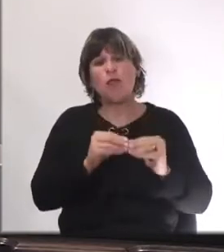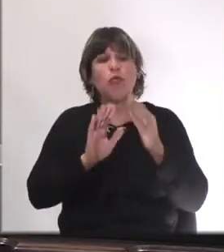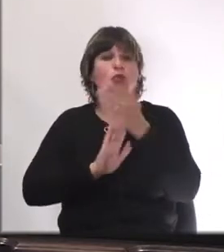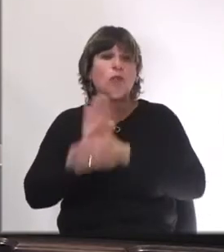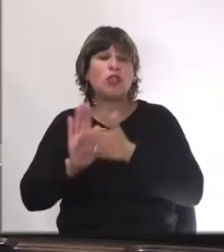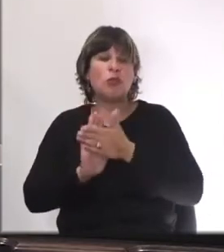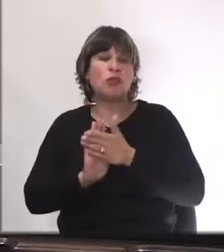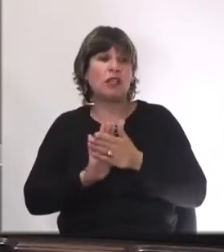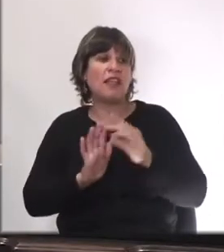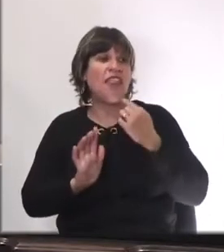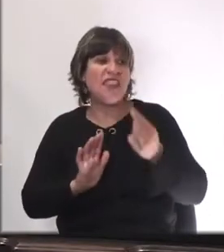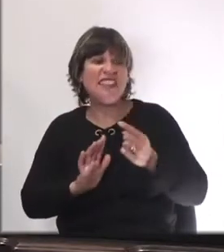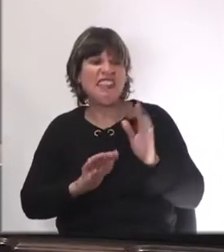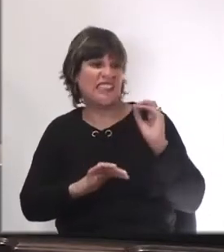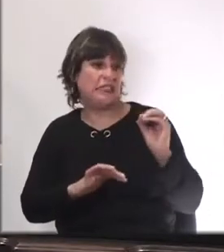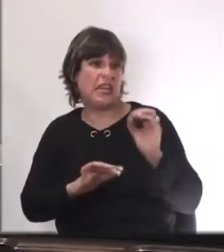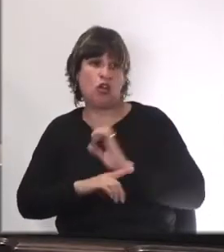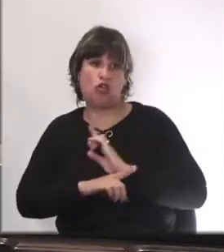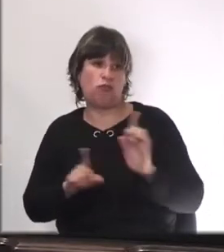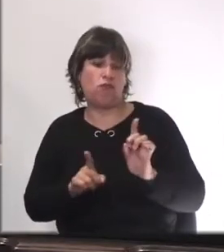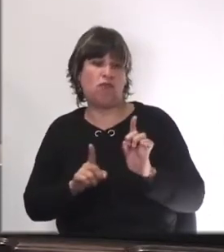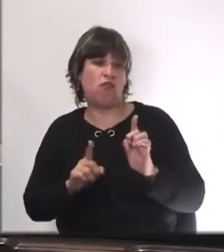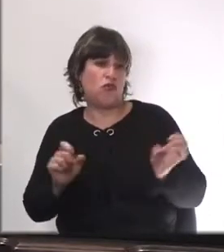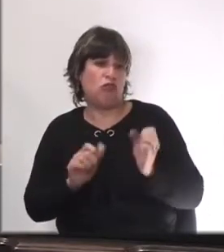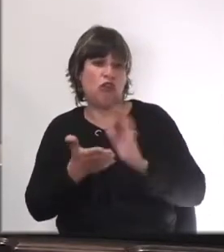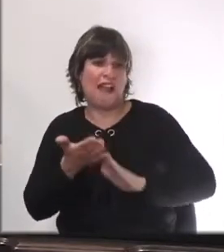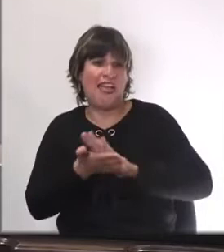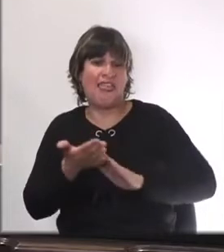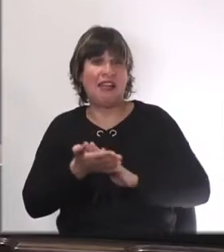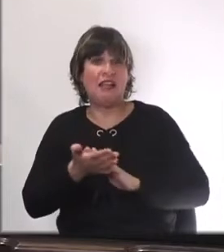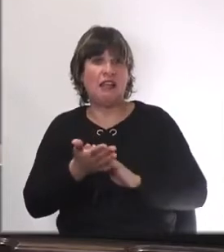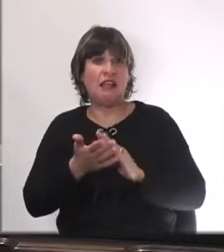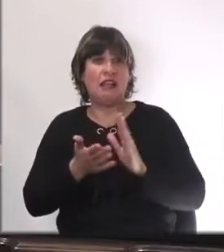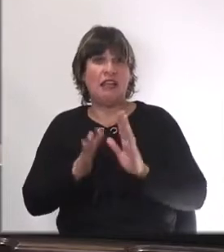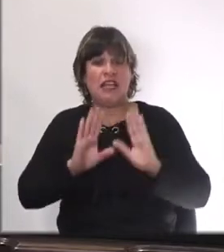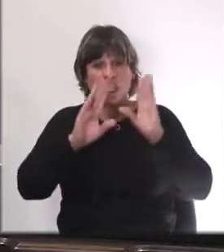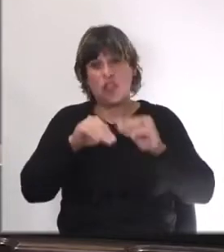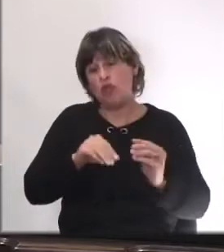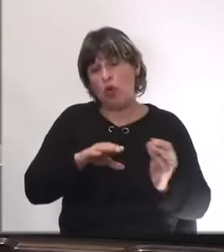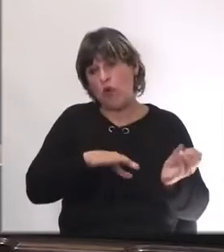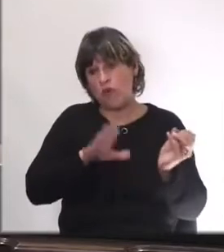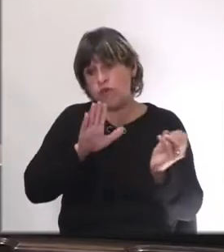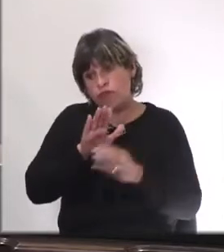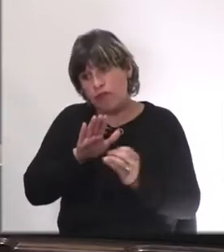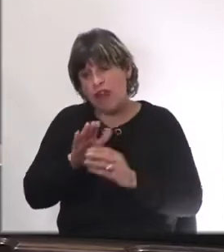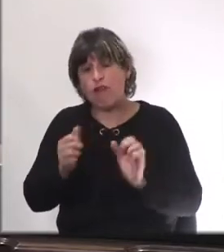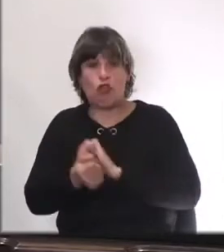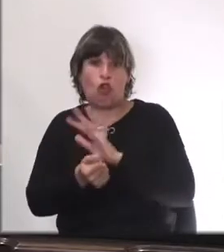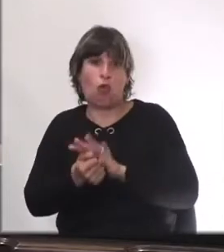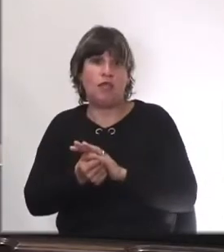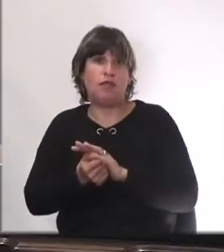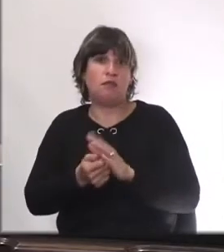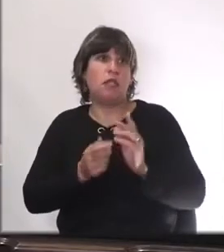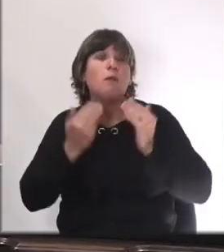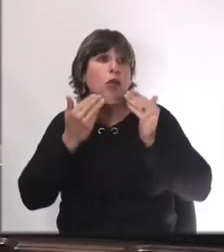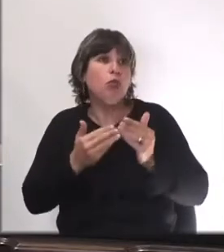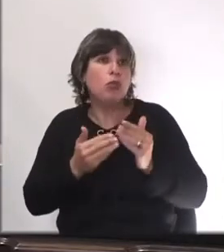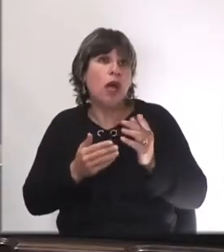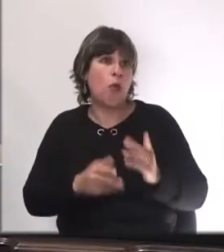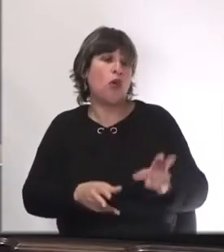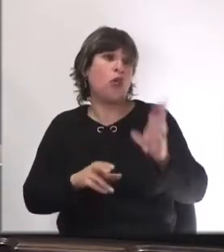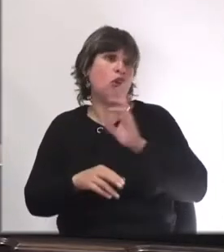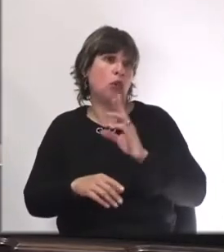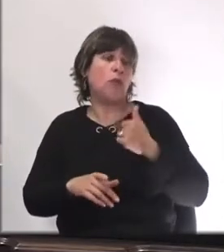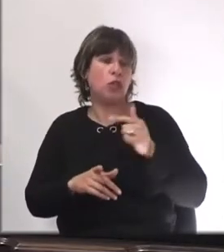con 0, o sea, como que no hubiera ejecutado nada. Y todo fue al Fondo COVID, lo preguntamos y nos respondieron que